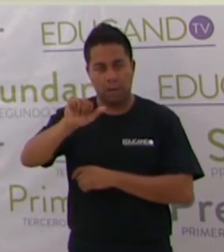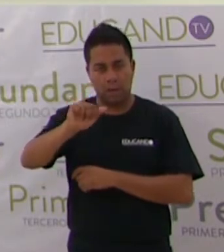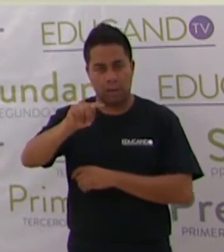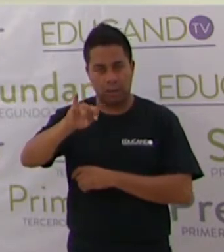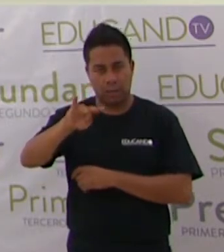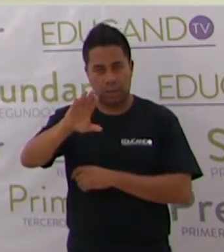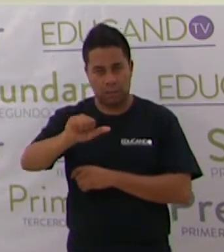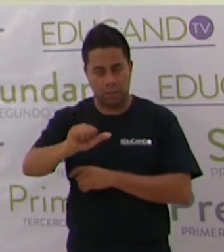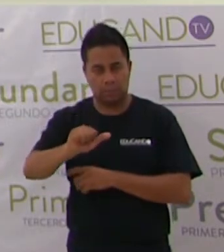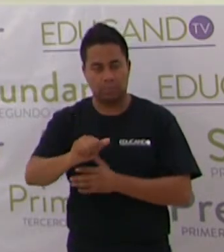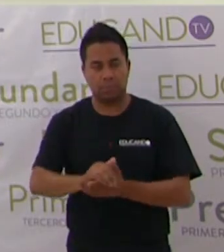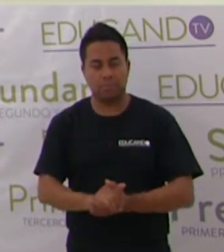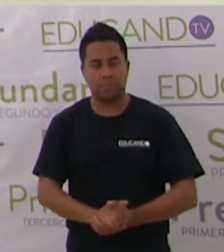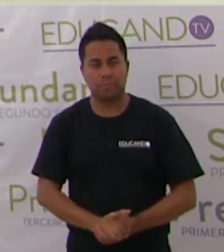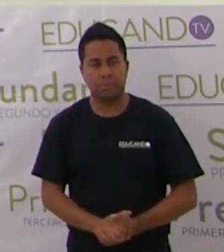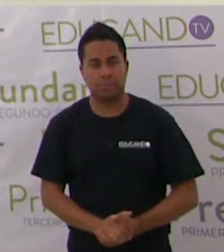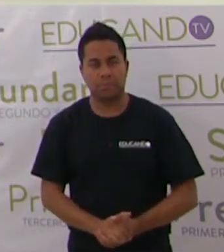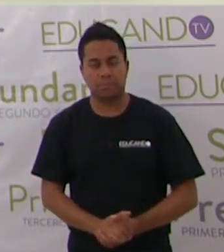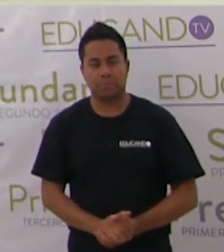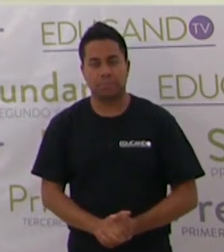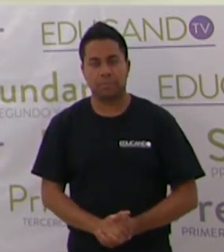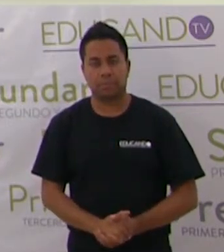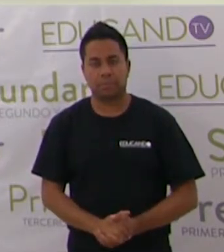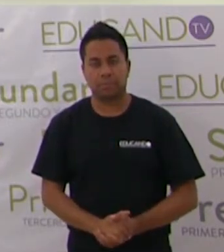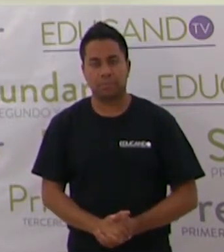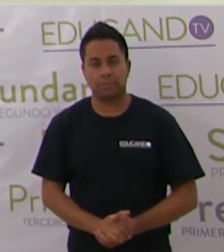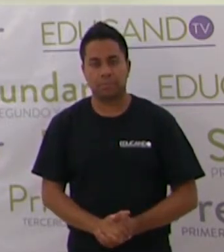cuadrática también